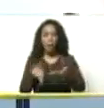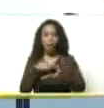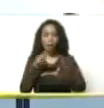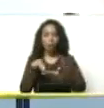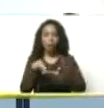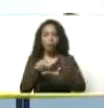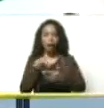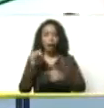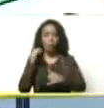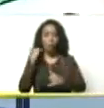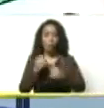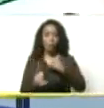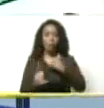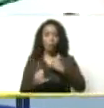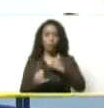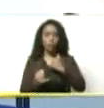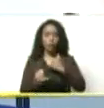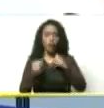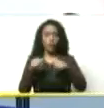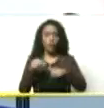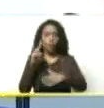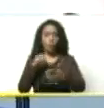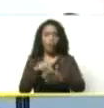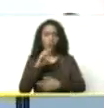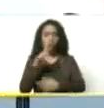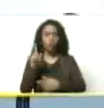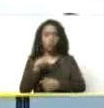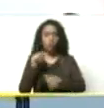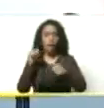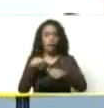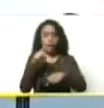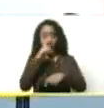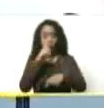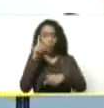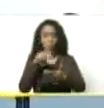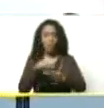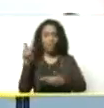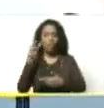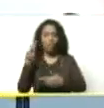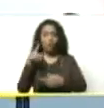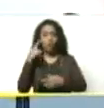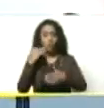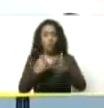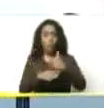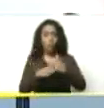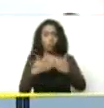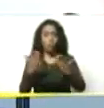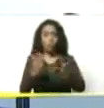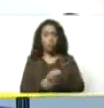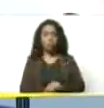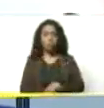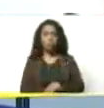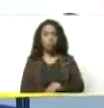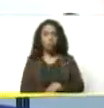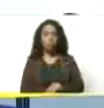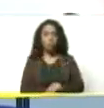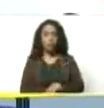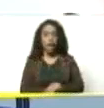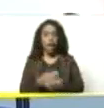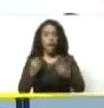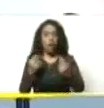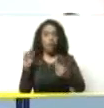en el último semestre del 2021 y este año 2022 que los que vamos a estar ante la economía